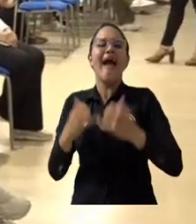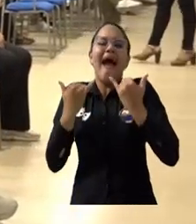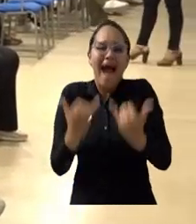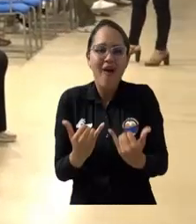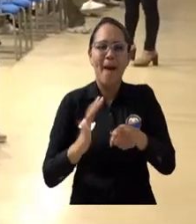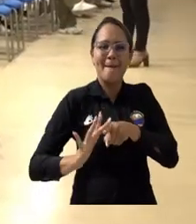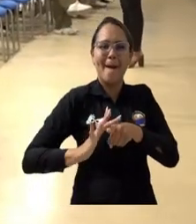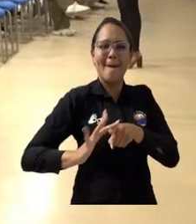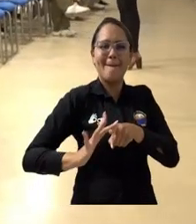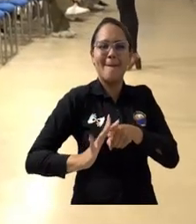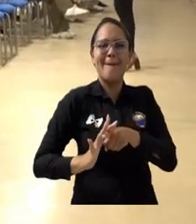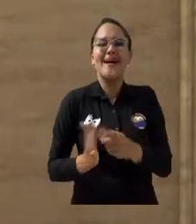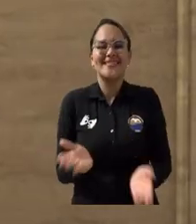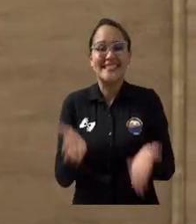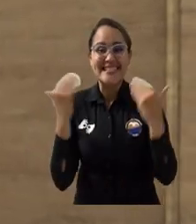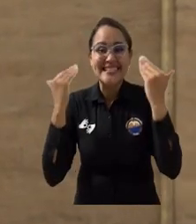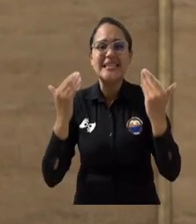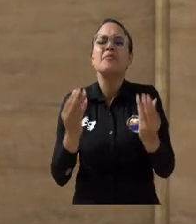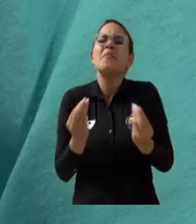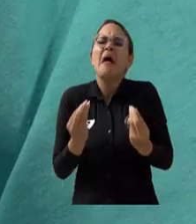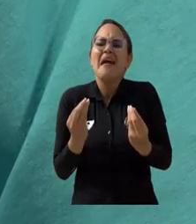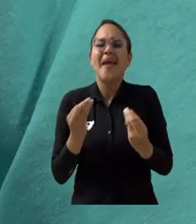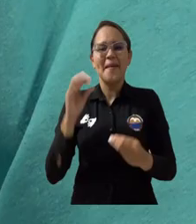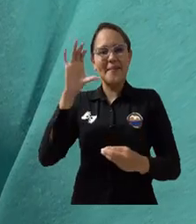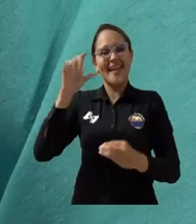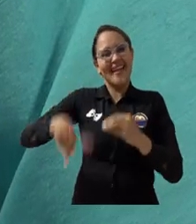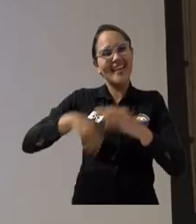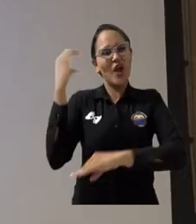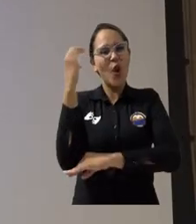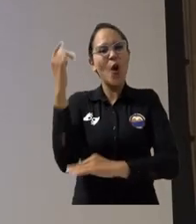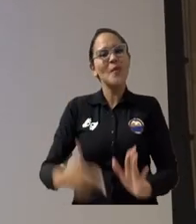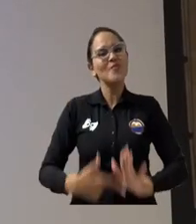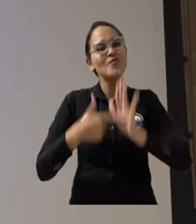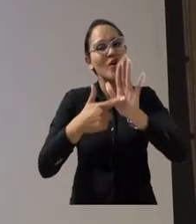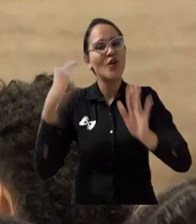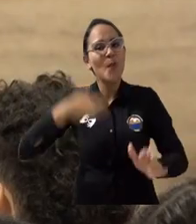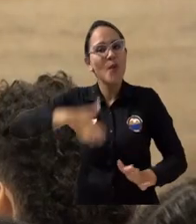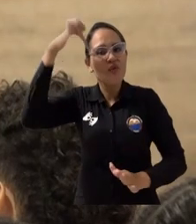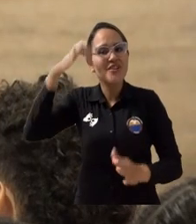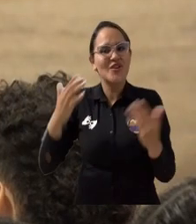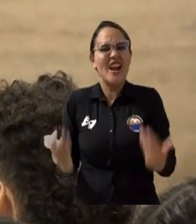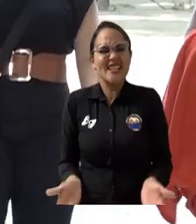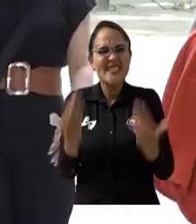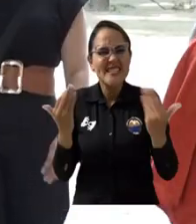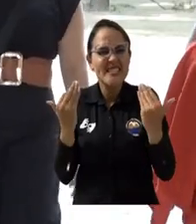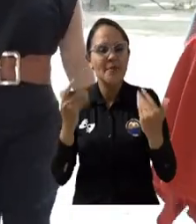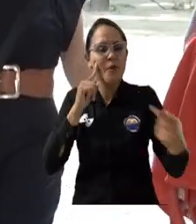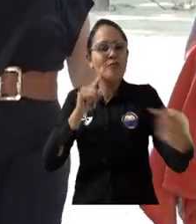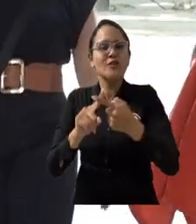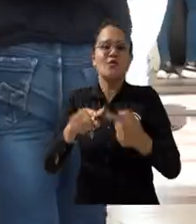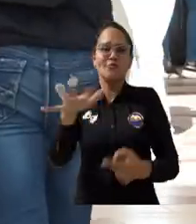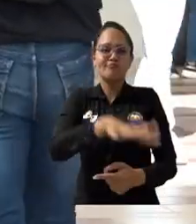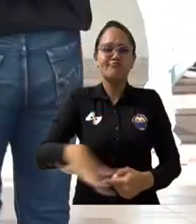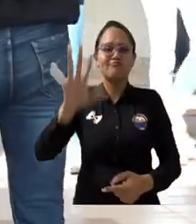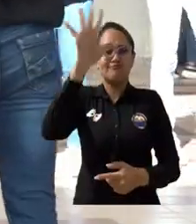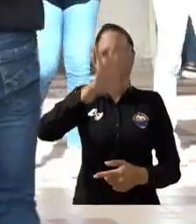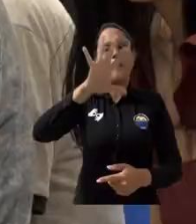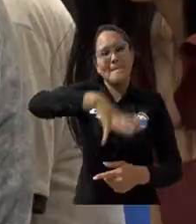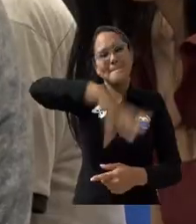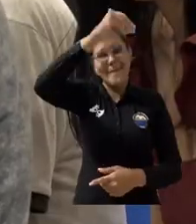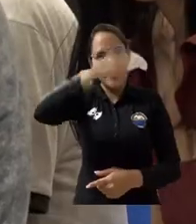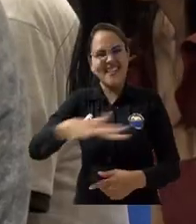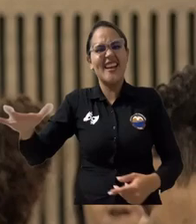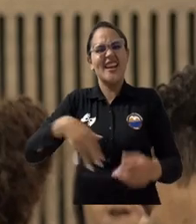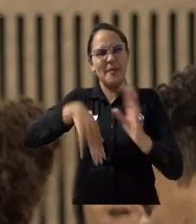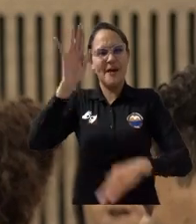disciplinar de calidad recibida en UniMagdalena, que le sigue entregando al país profesionales capaces de orientar procesos formativos en el